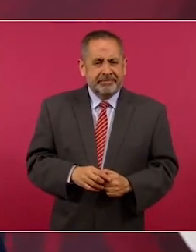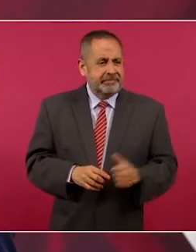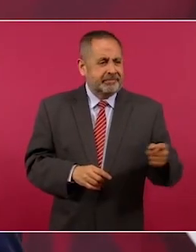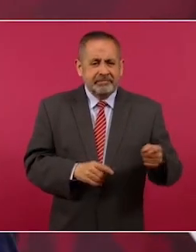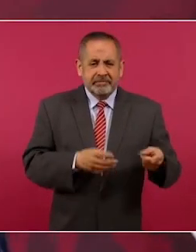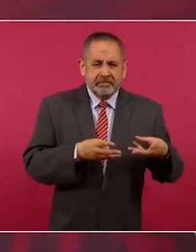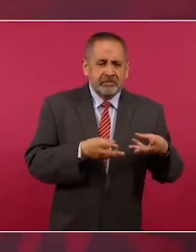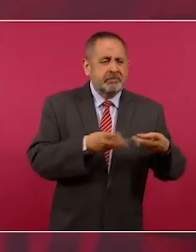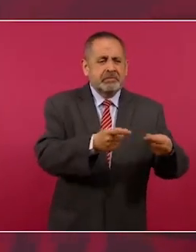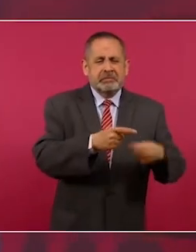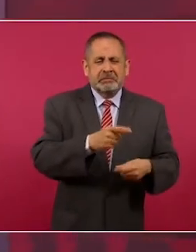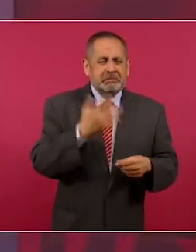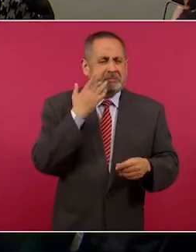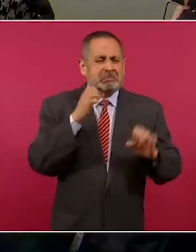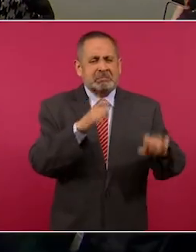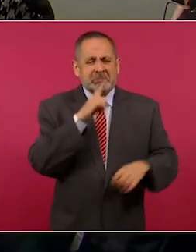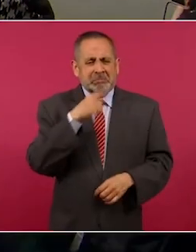Muchos gastos superfluos.